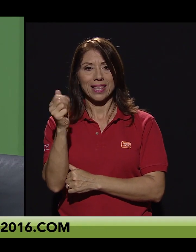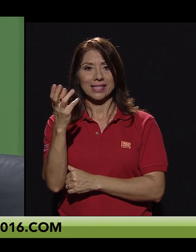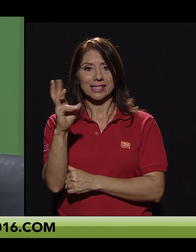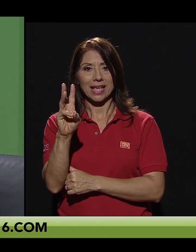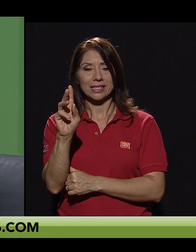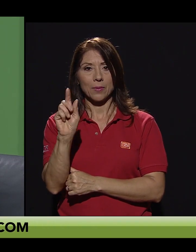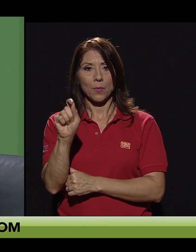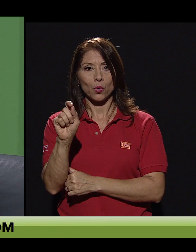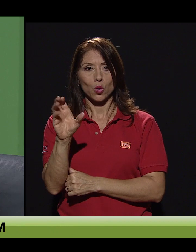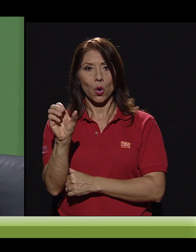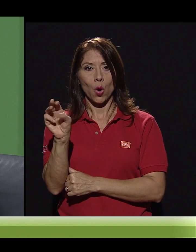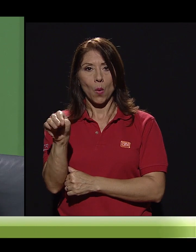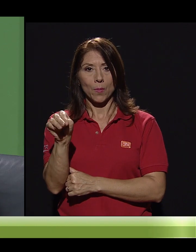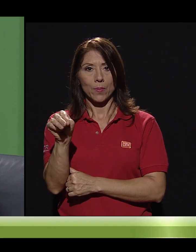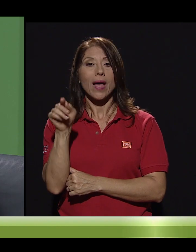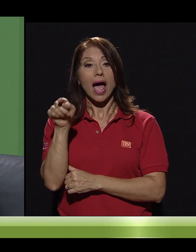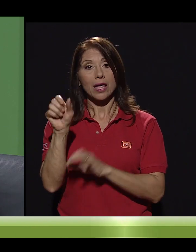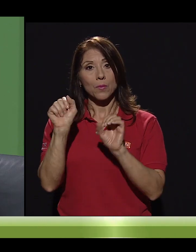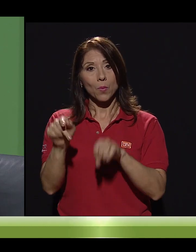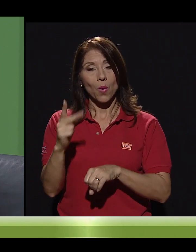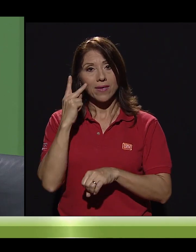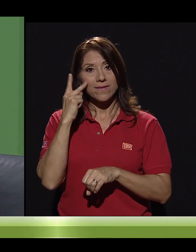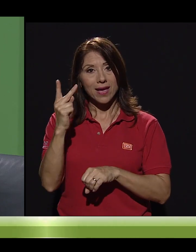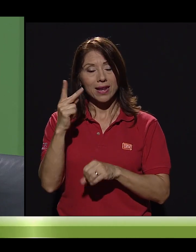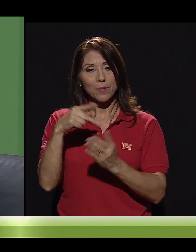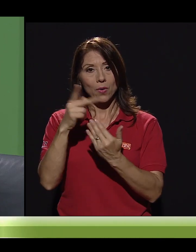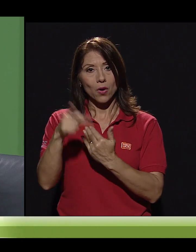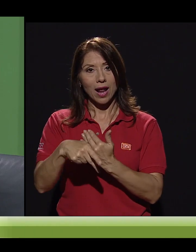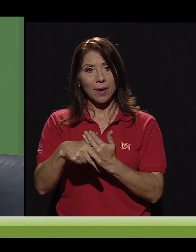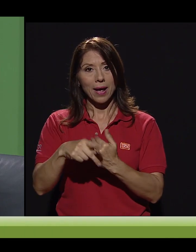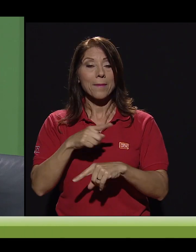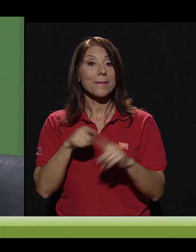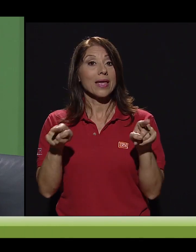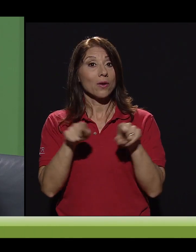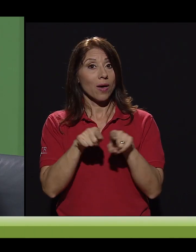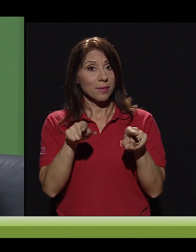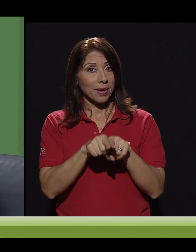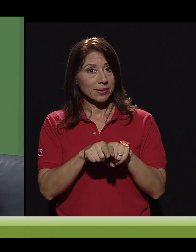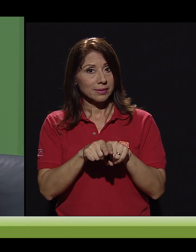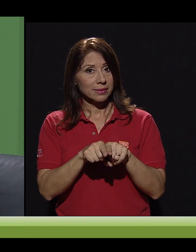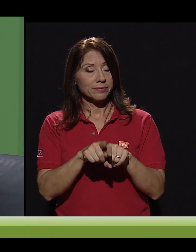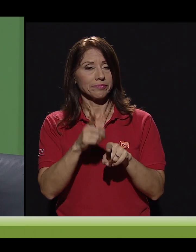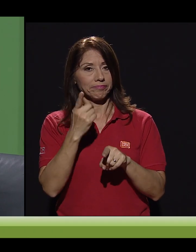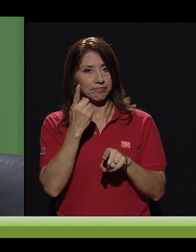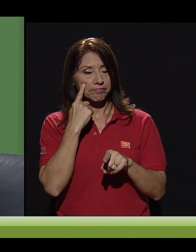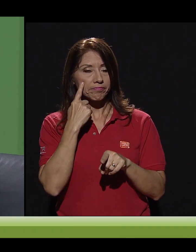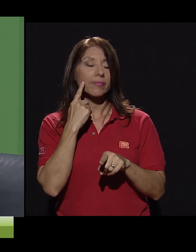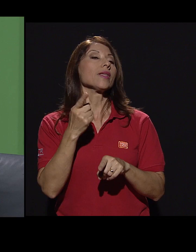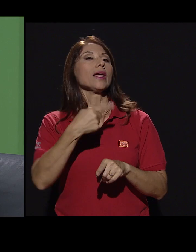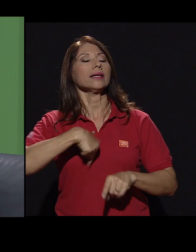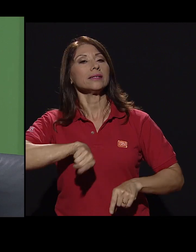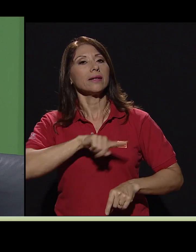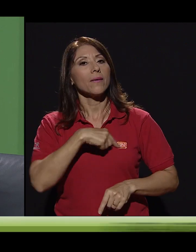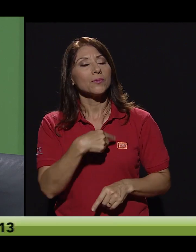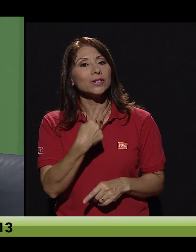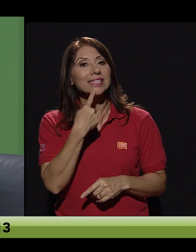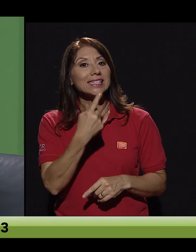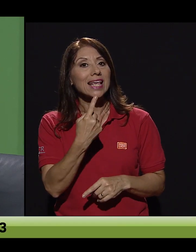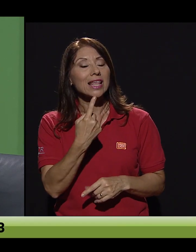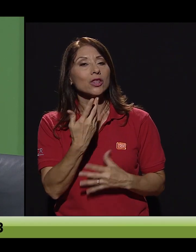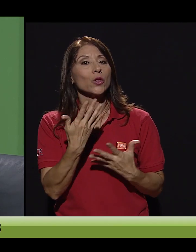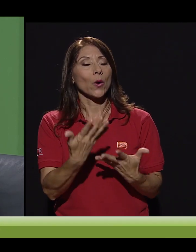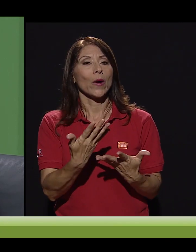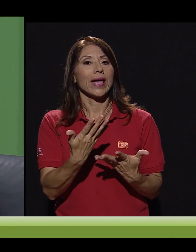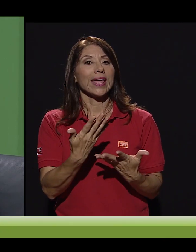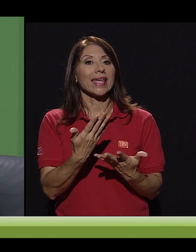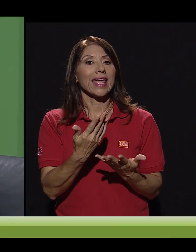Y ahí usted puede ver el programa Pero además Un detalle Estamos diciendo Que la